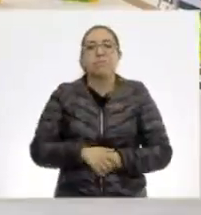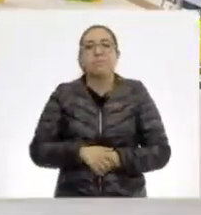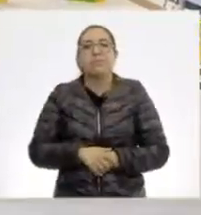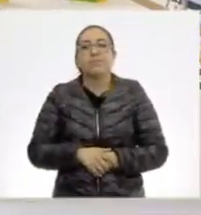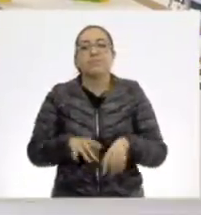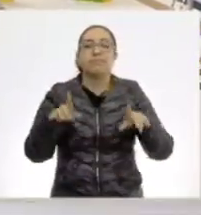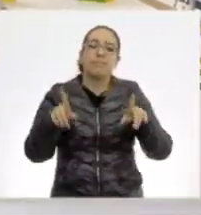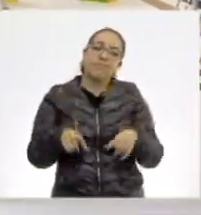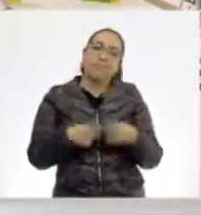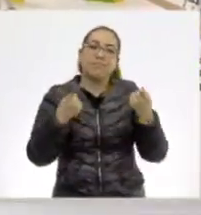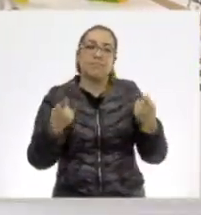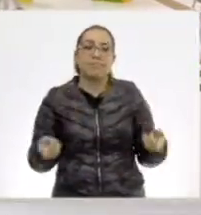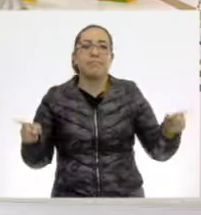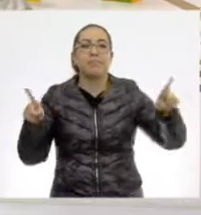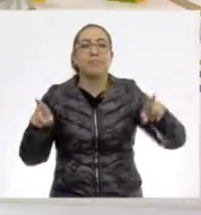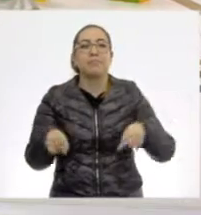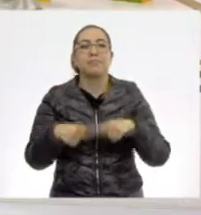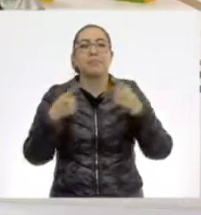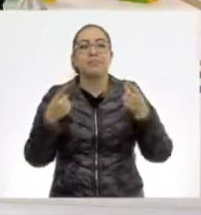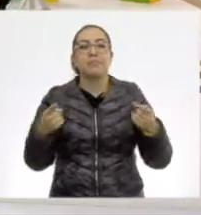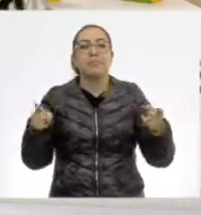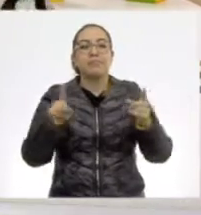Ahí viene el tren, de los pelones, está tren. Cerca de una